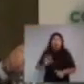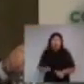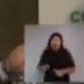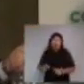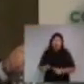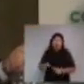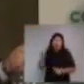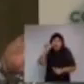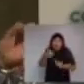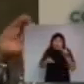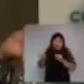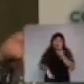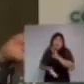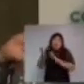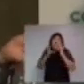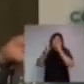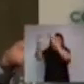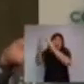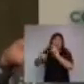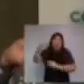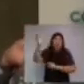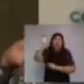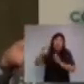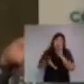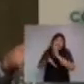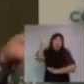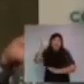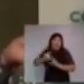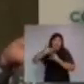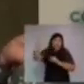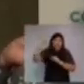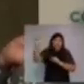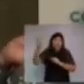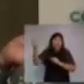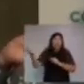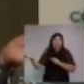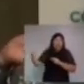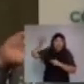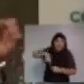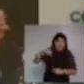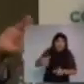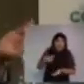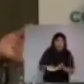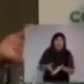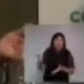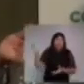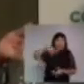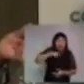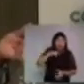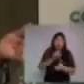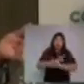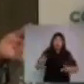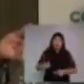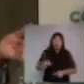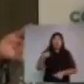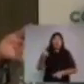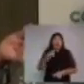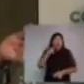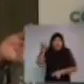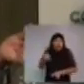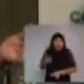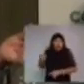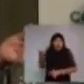plata para pagar la habitación del hotel y hacer la cuarentena. Digo, tratemos de no... Porque